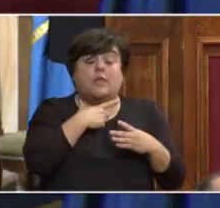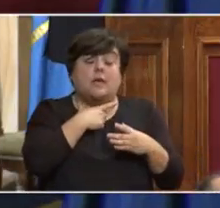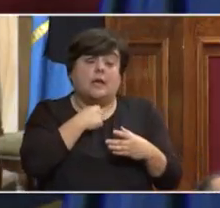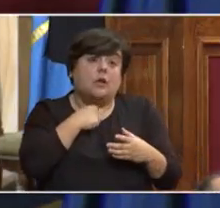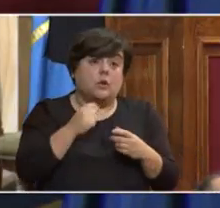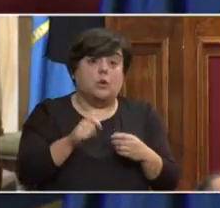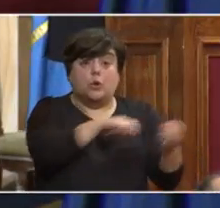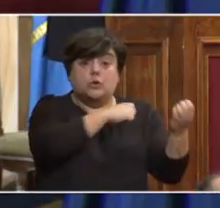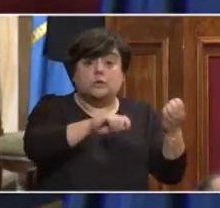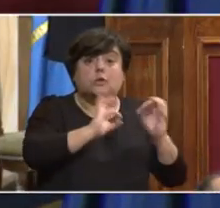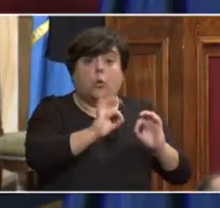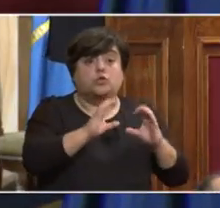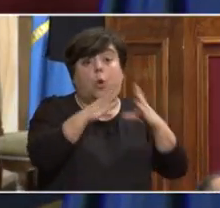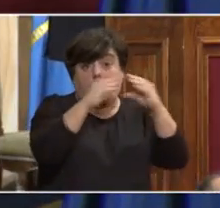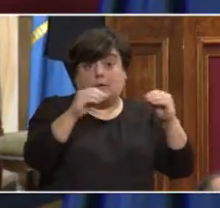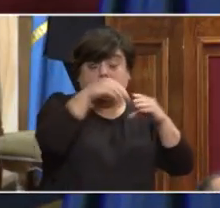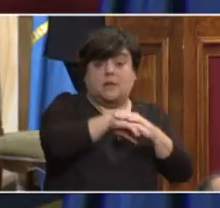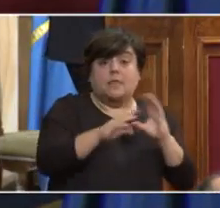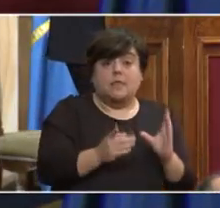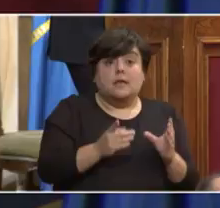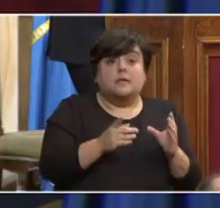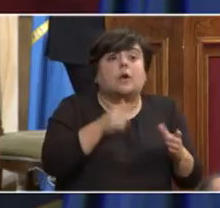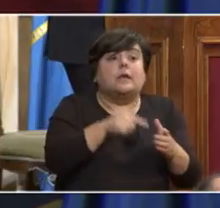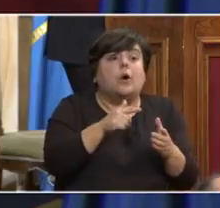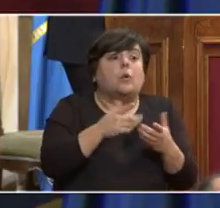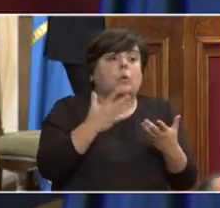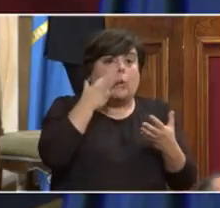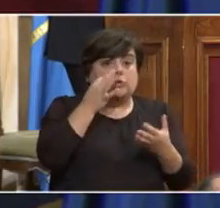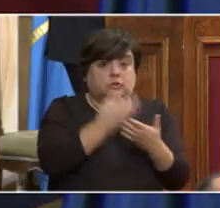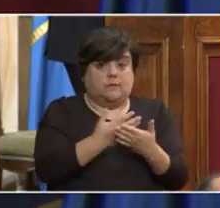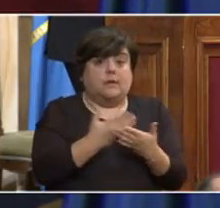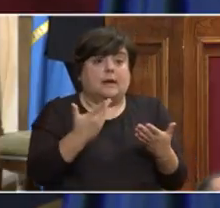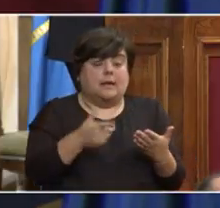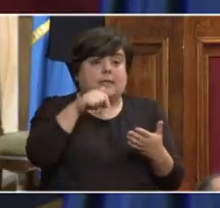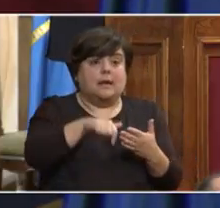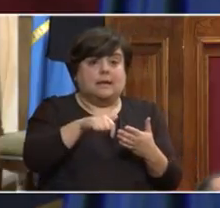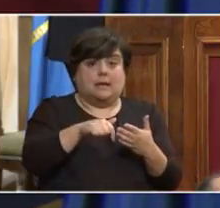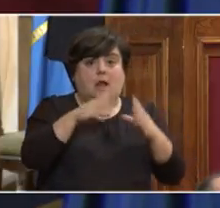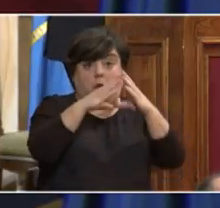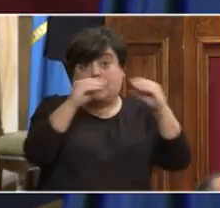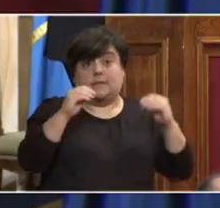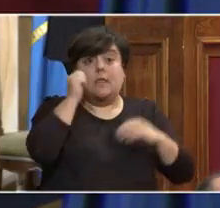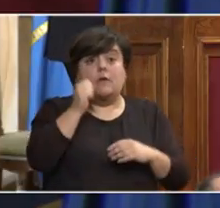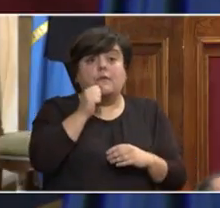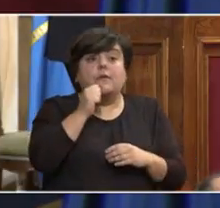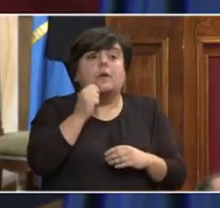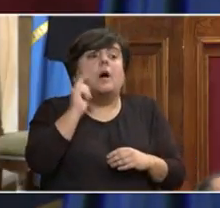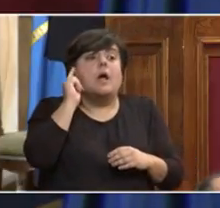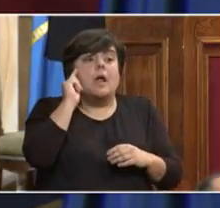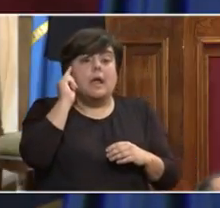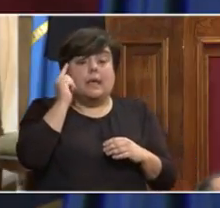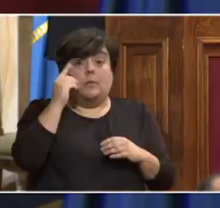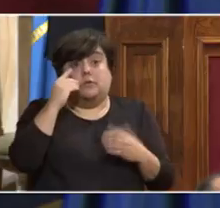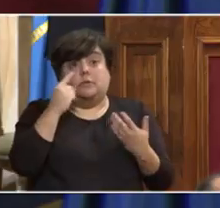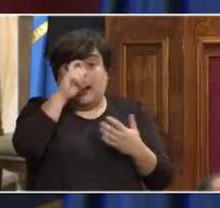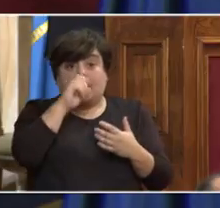institución universitaria, lo que justifica plenamente este curso homenaje aquí, en el Paraninfo de la Universidad de Oviedo, conviene recordar aquel